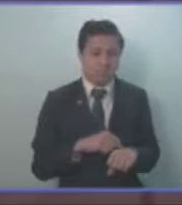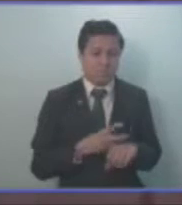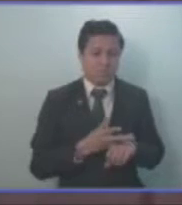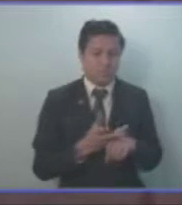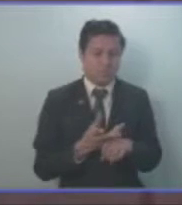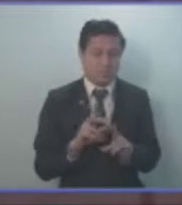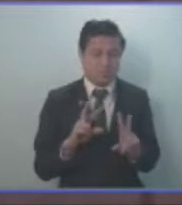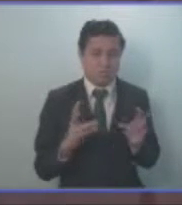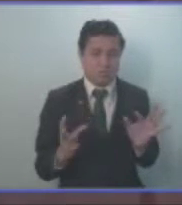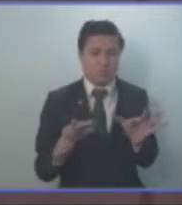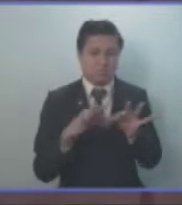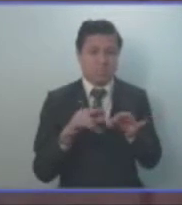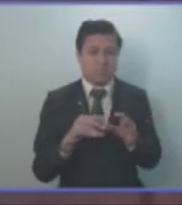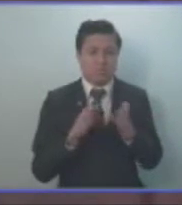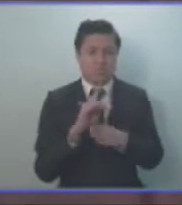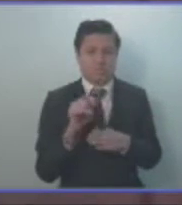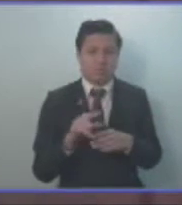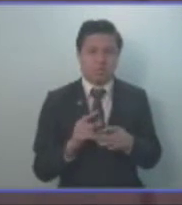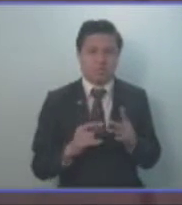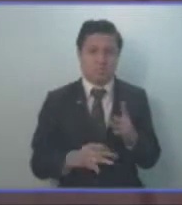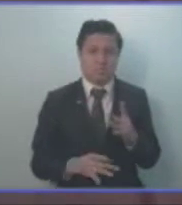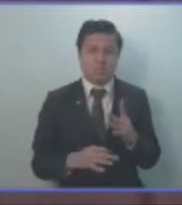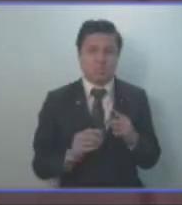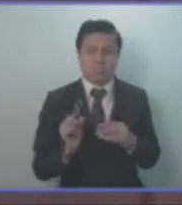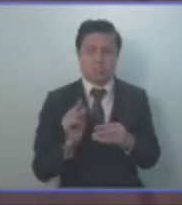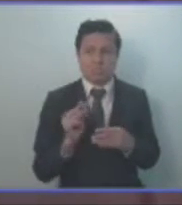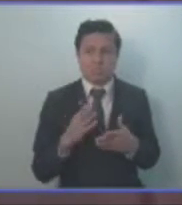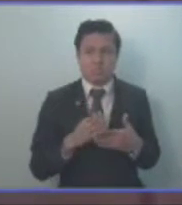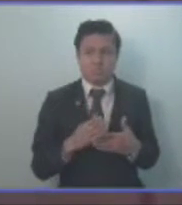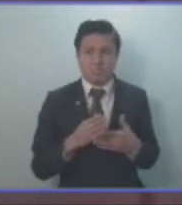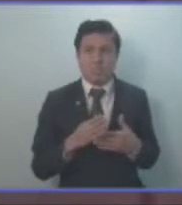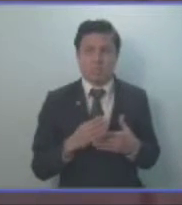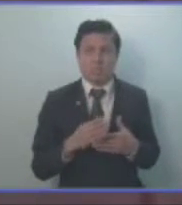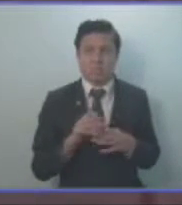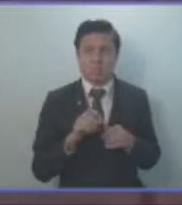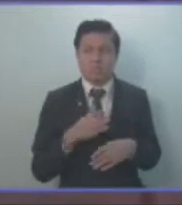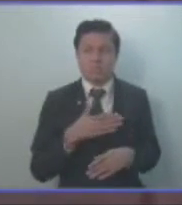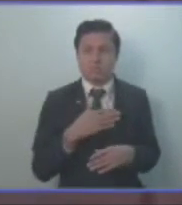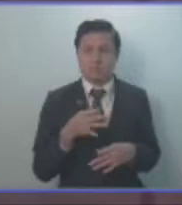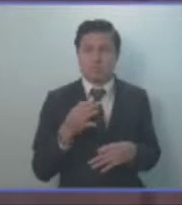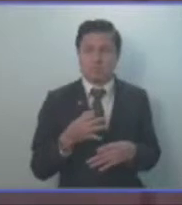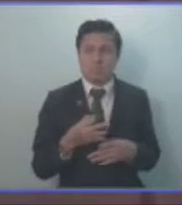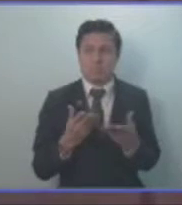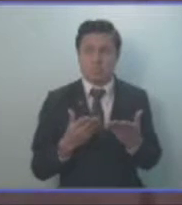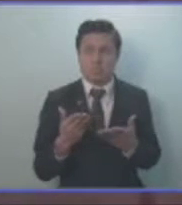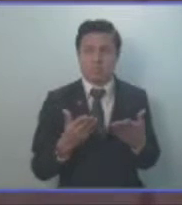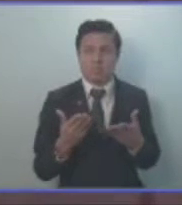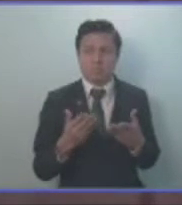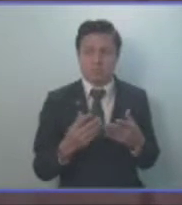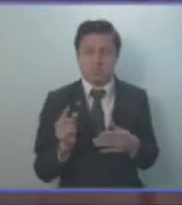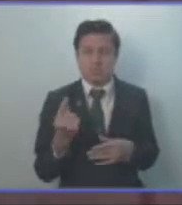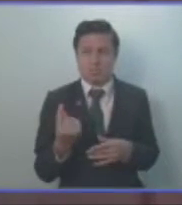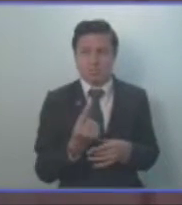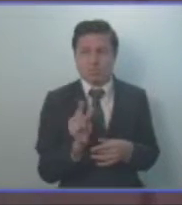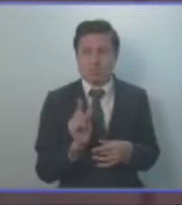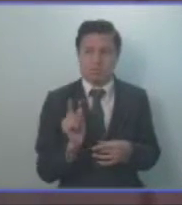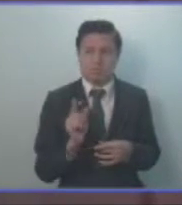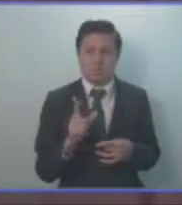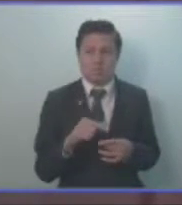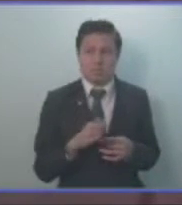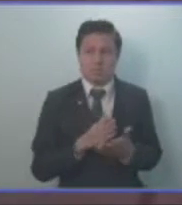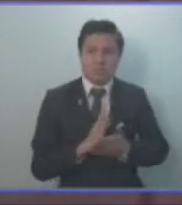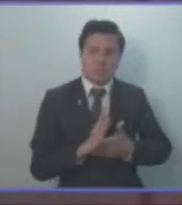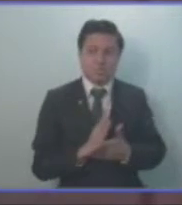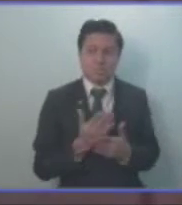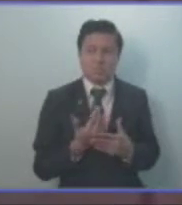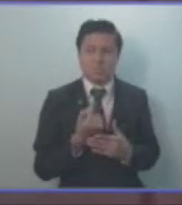vehículos vinculados a dichos instrumentos legales y permitirles que adquieran la calidad de concesionario o permisionario según el